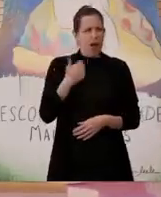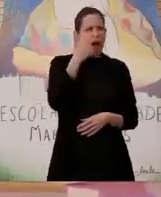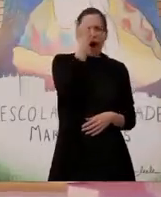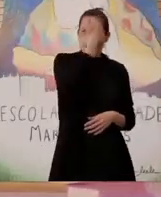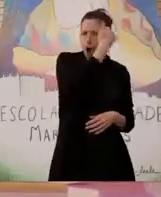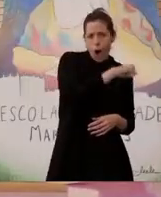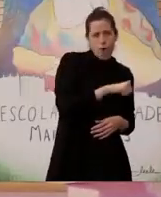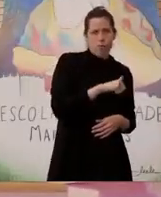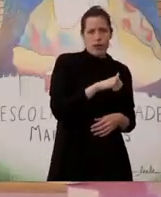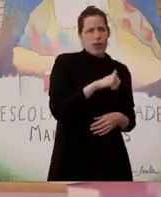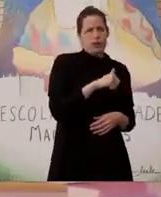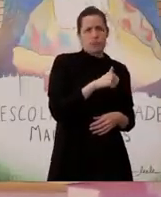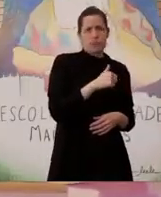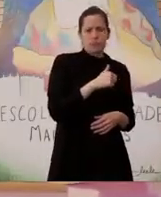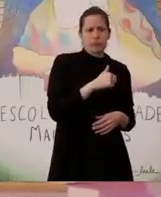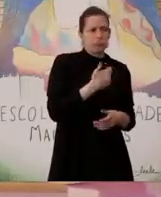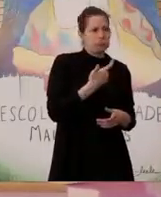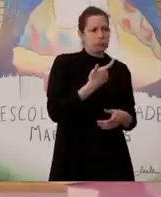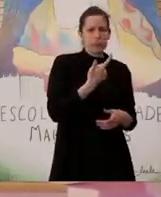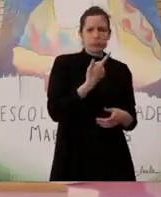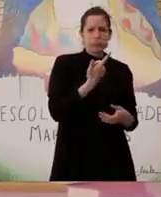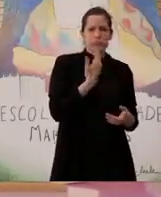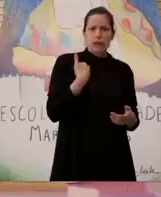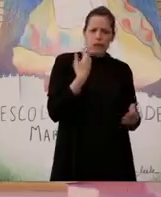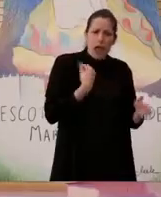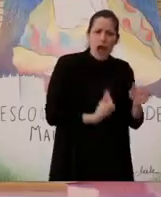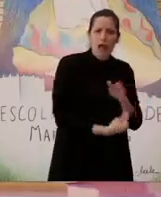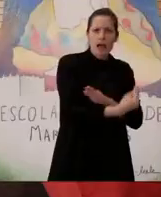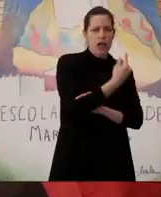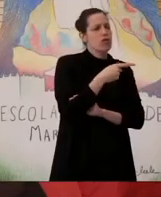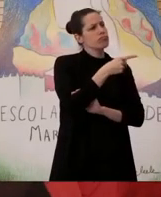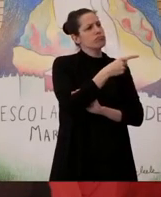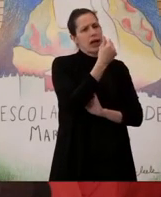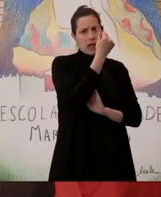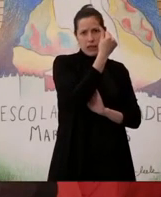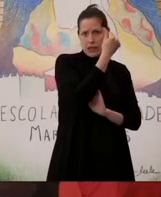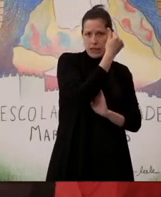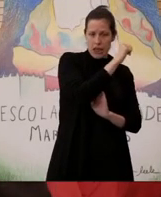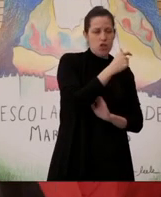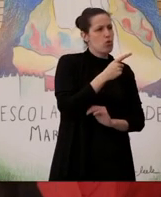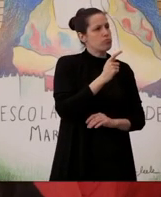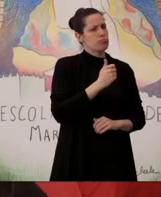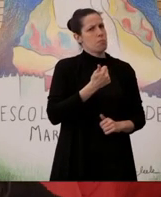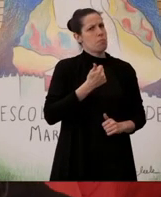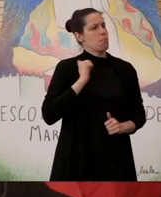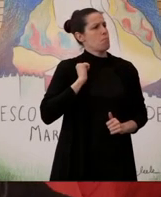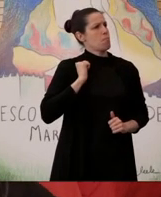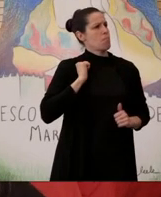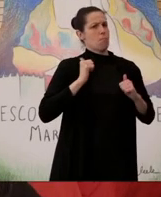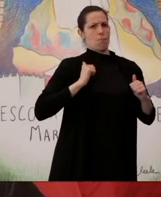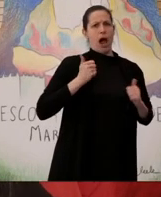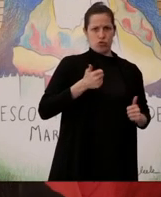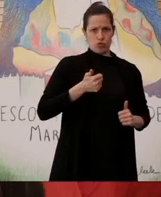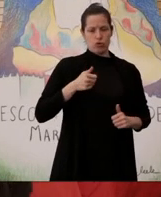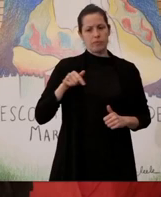patriarcado desde que nacieron el niño machito eres la niña que linda eres Mira tú vas a crecer y